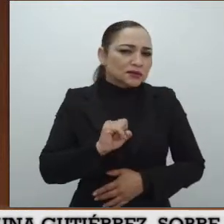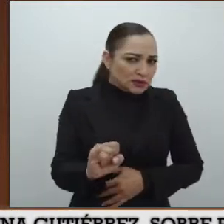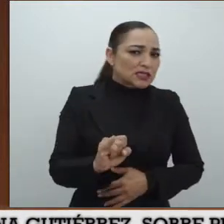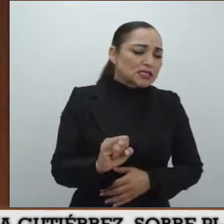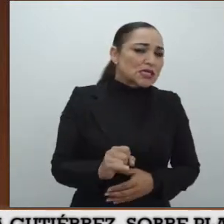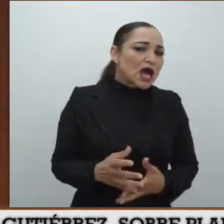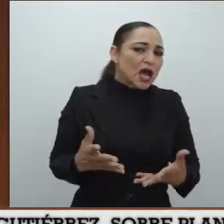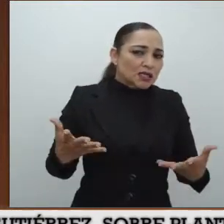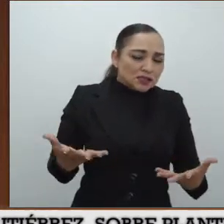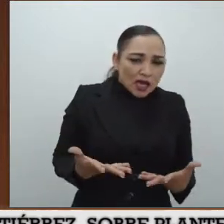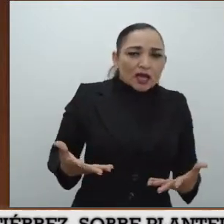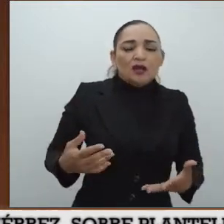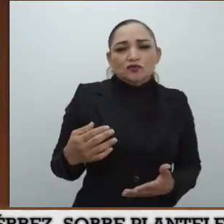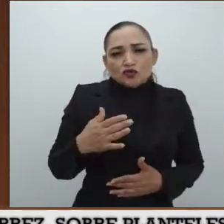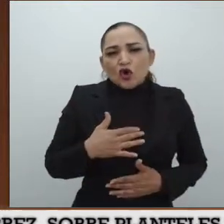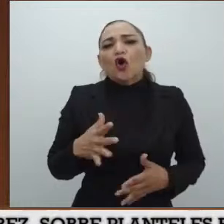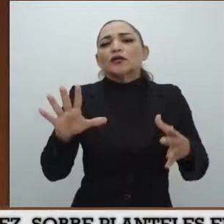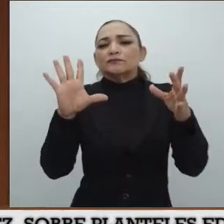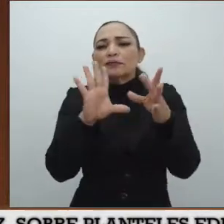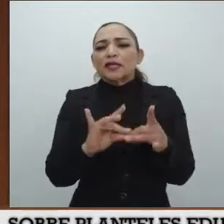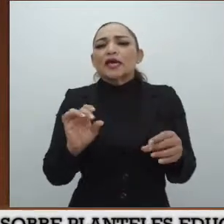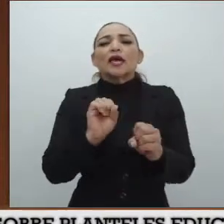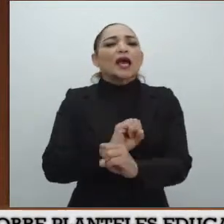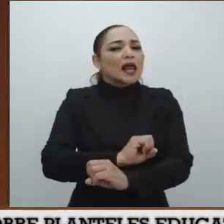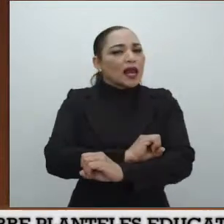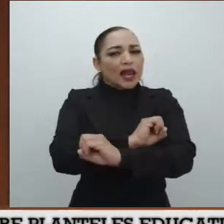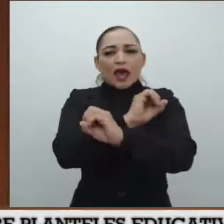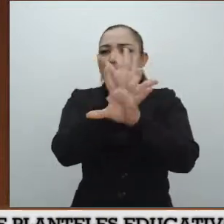bien lo dije, claro.